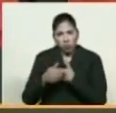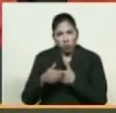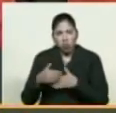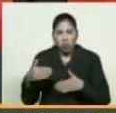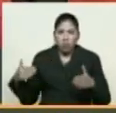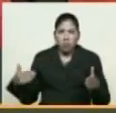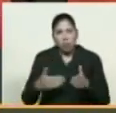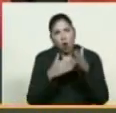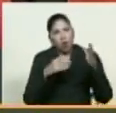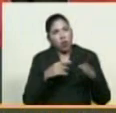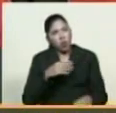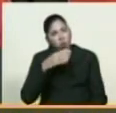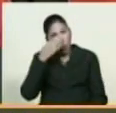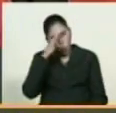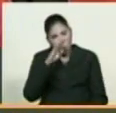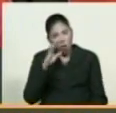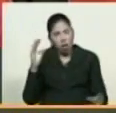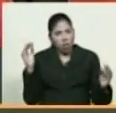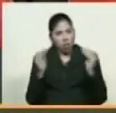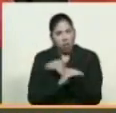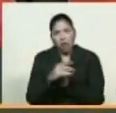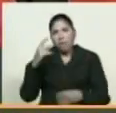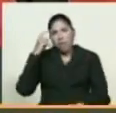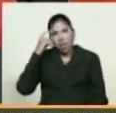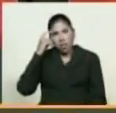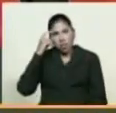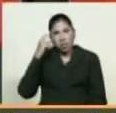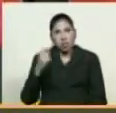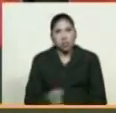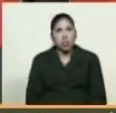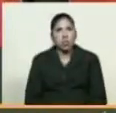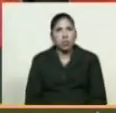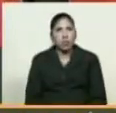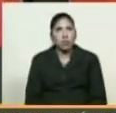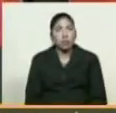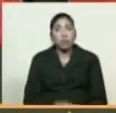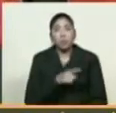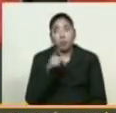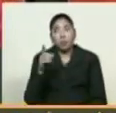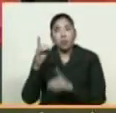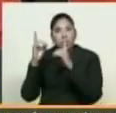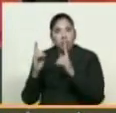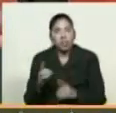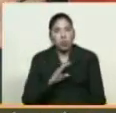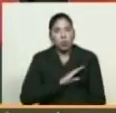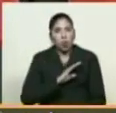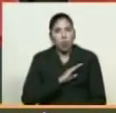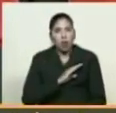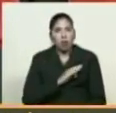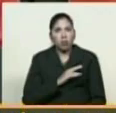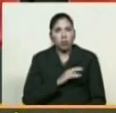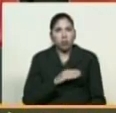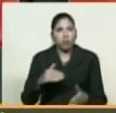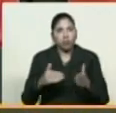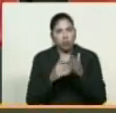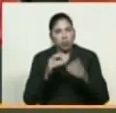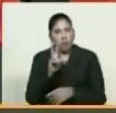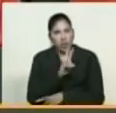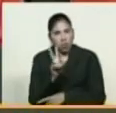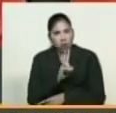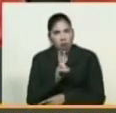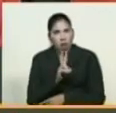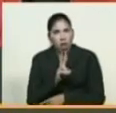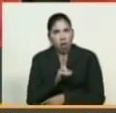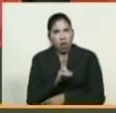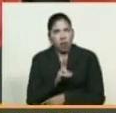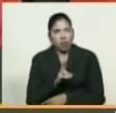eran anacrónicas, ellos decidieron aplicarle sanciones a Venezuela, que seguramente no son anacrónicas, deben